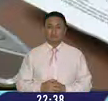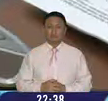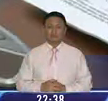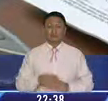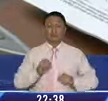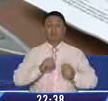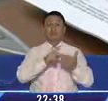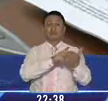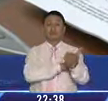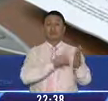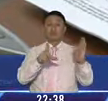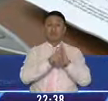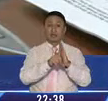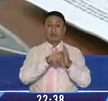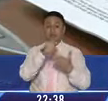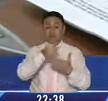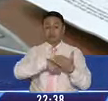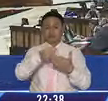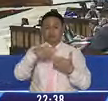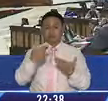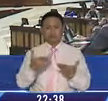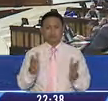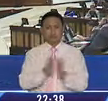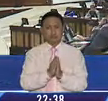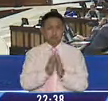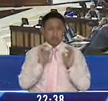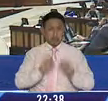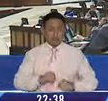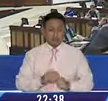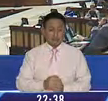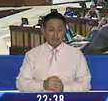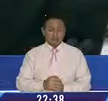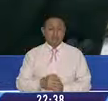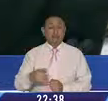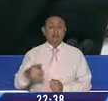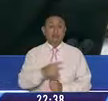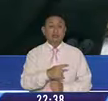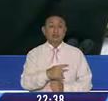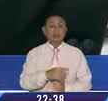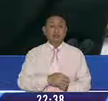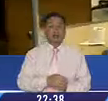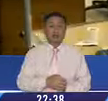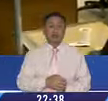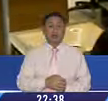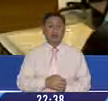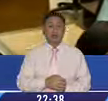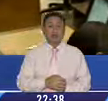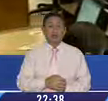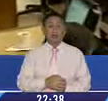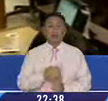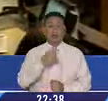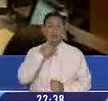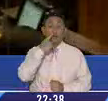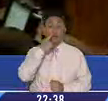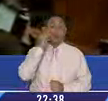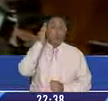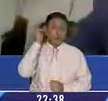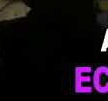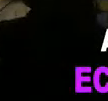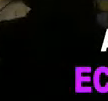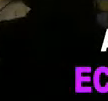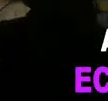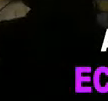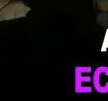Proyecto de ley aprobado impulsa la posibilidad de compartir el periodo de lactancia con la pareja. Les contamos